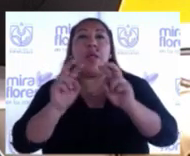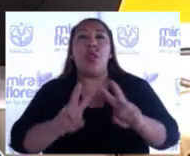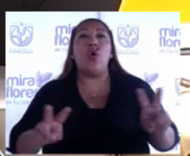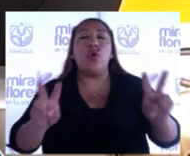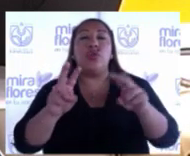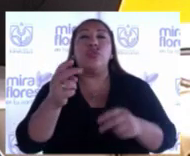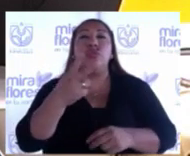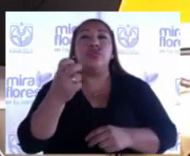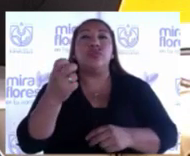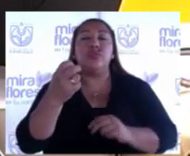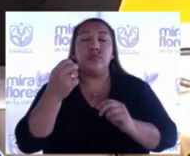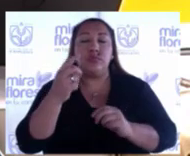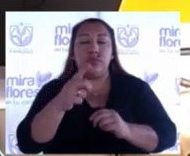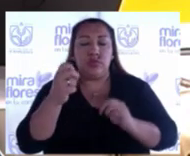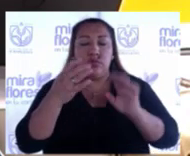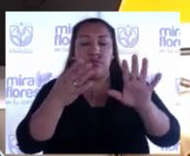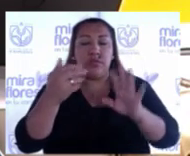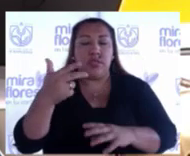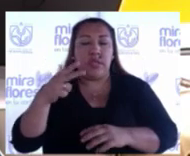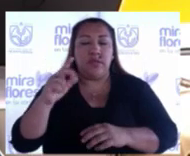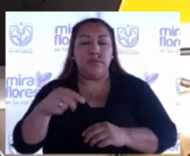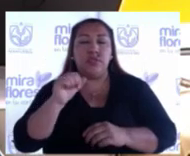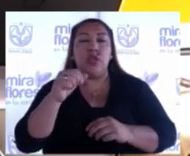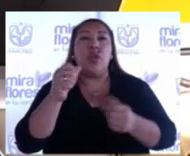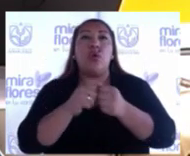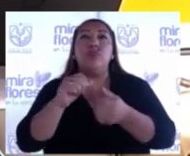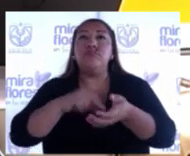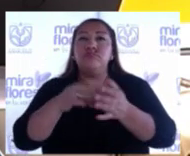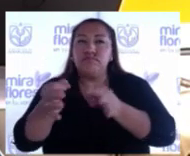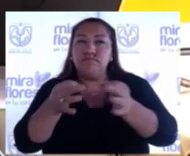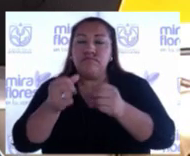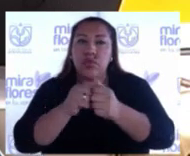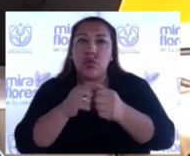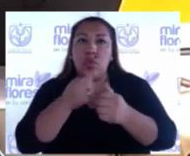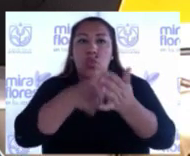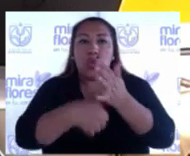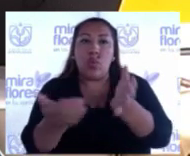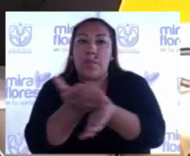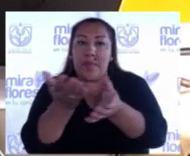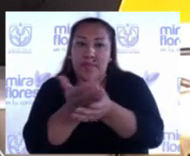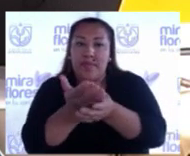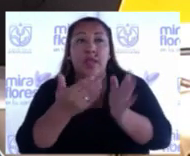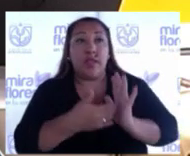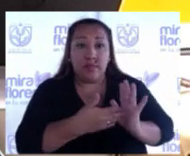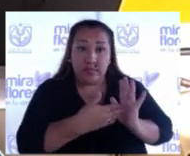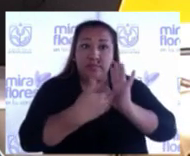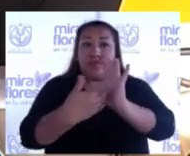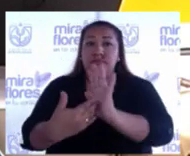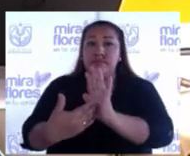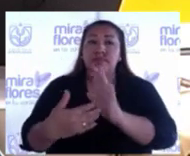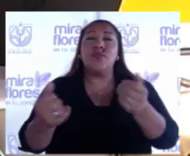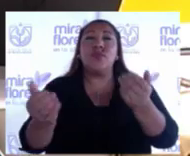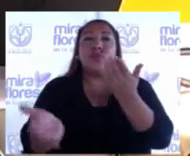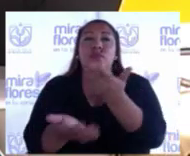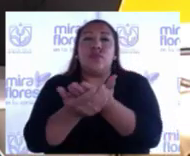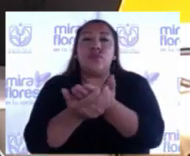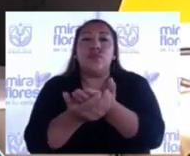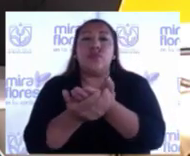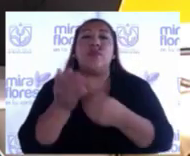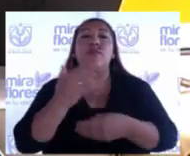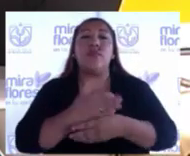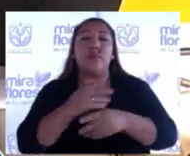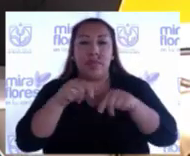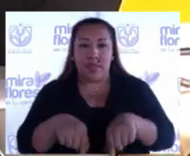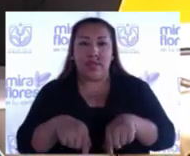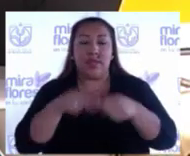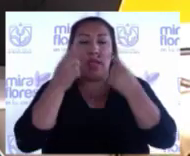de 2.193 soles, cuyas características se detallan en la documentación sustentatoria que obra como anexo y que forma parte